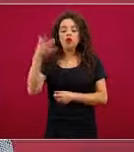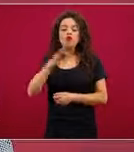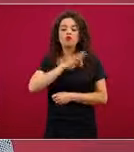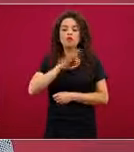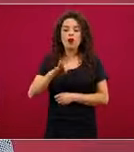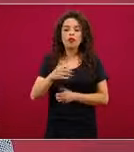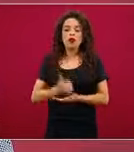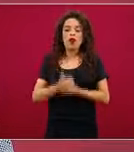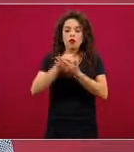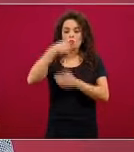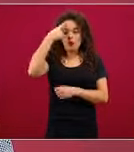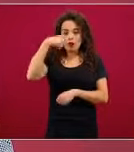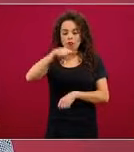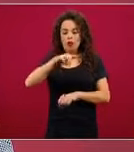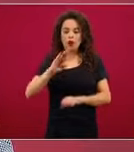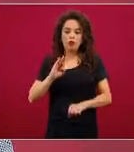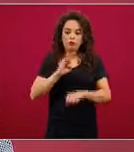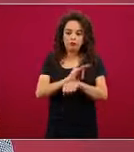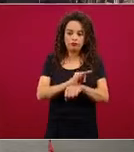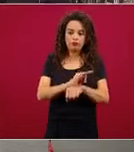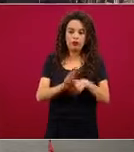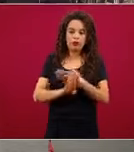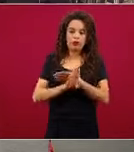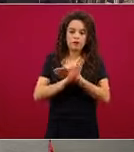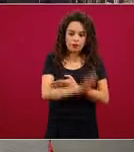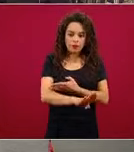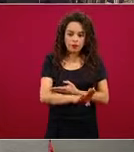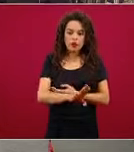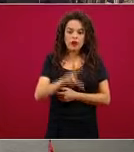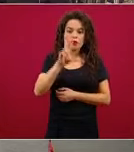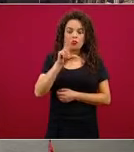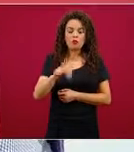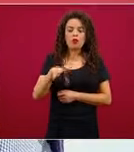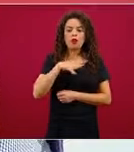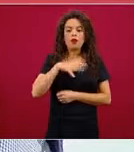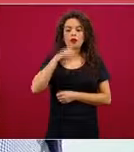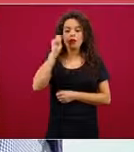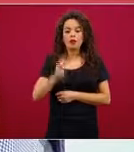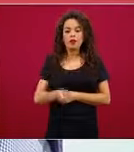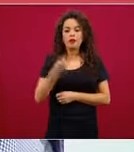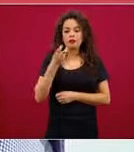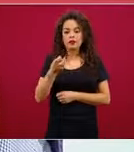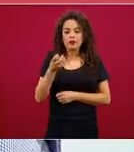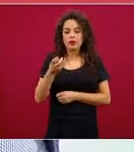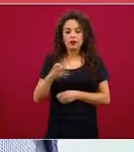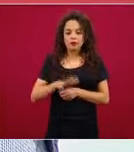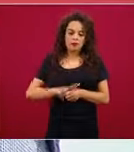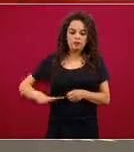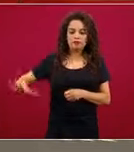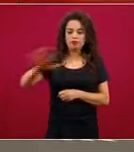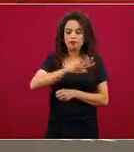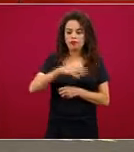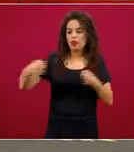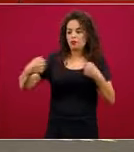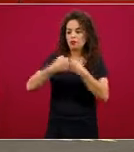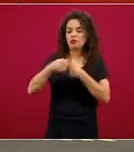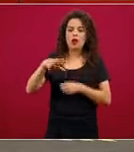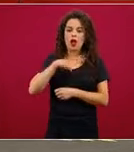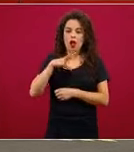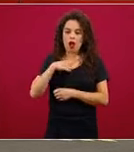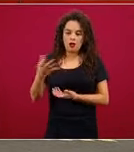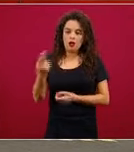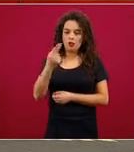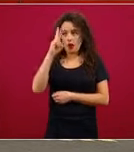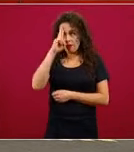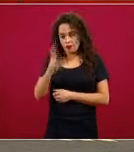a prevenir o contribuyan a que no exista la disrupción de estas dinámicas que en estas regiones fronterizas se tienen. Entonces espera que